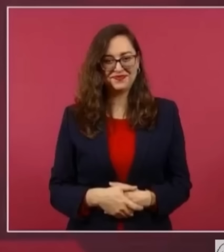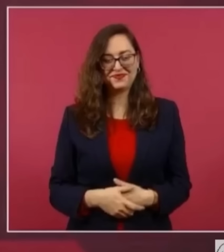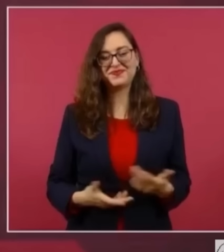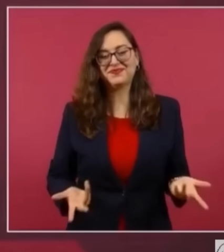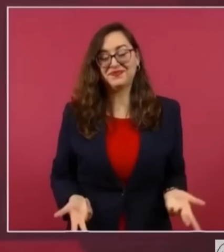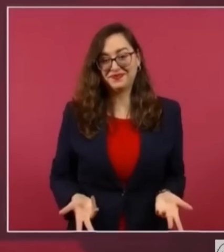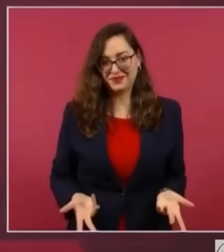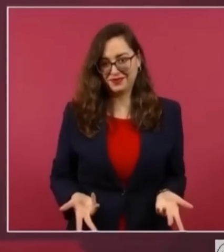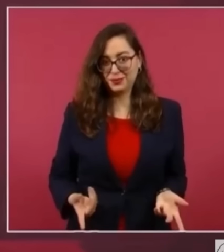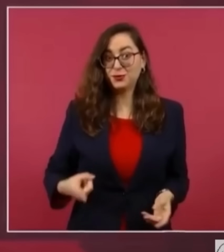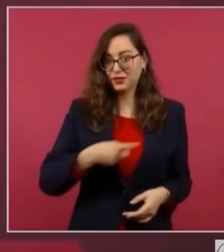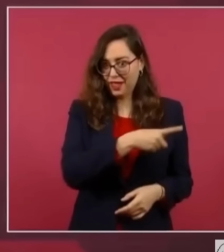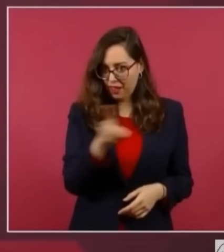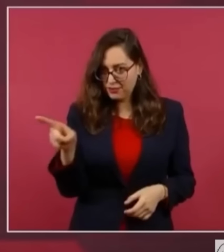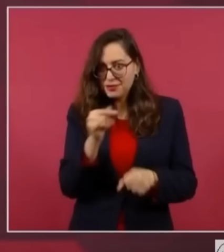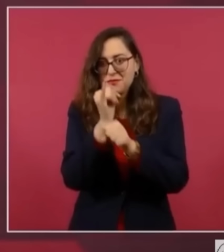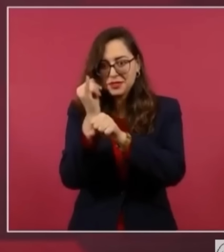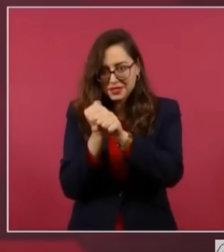$1,000,000.